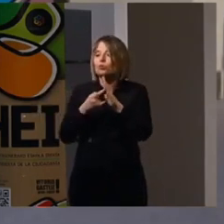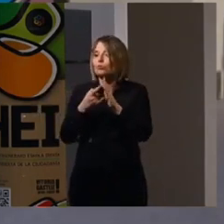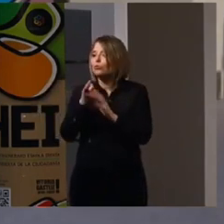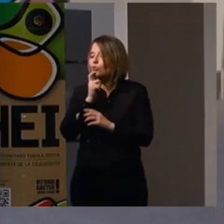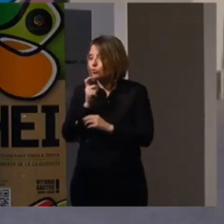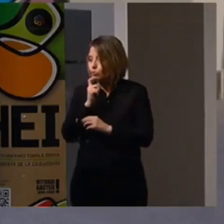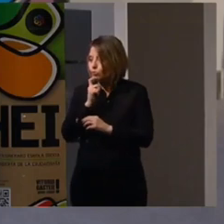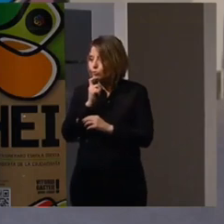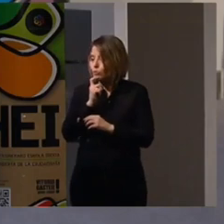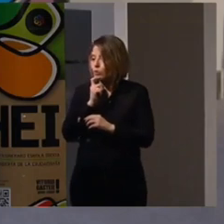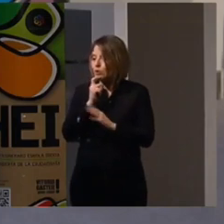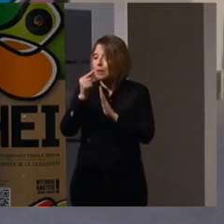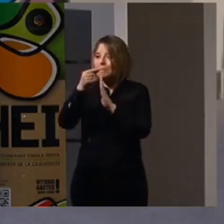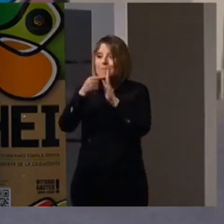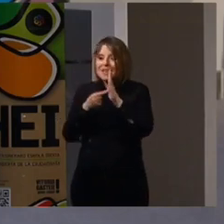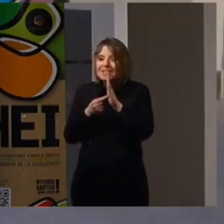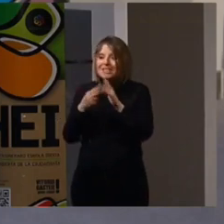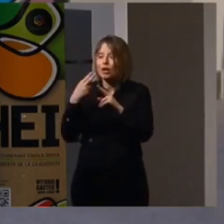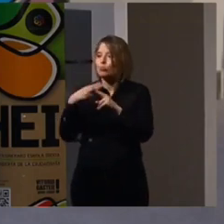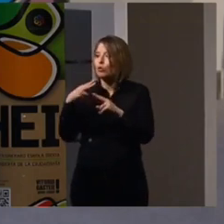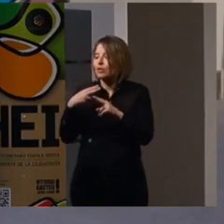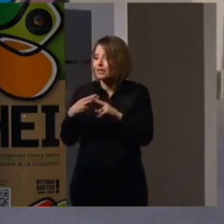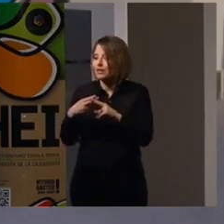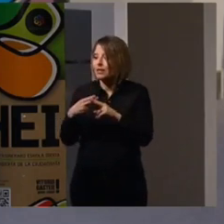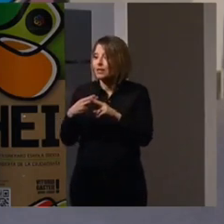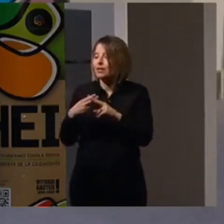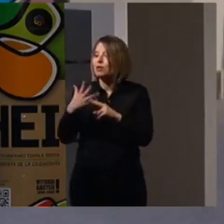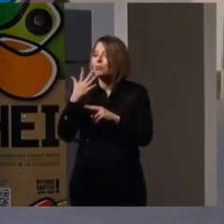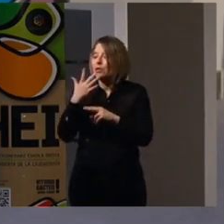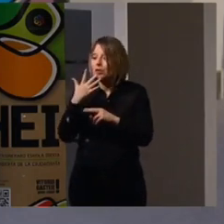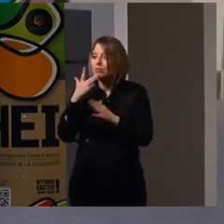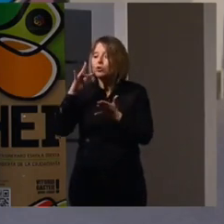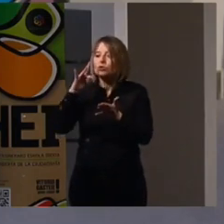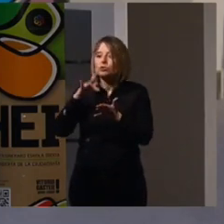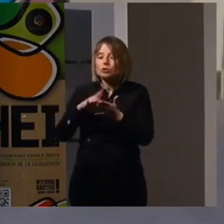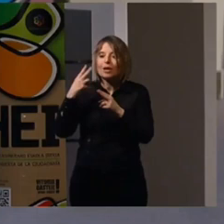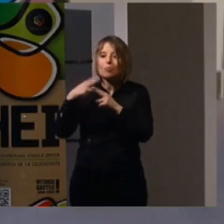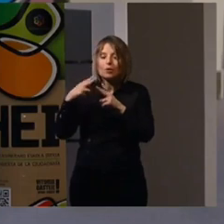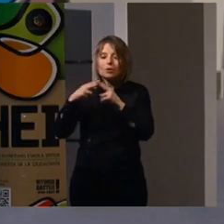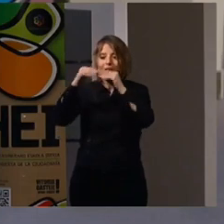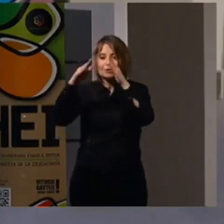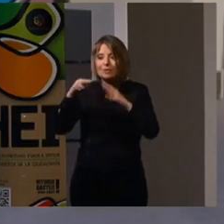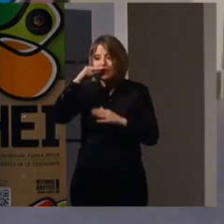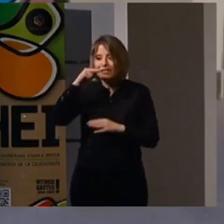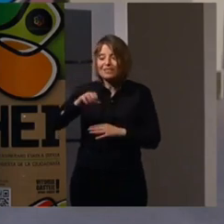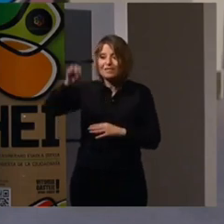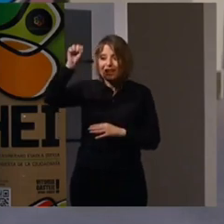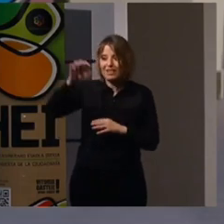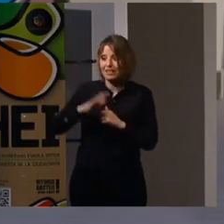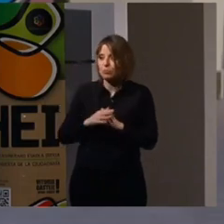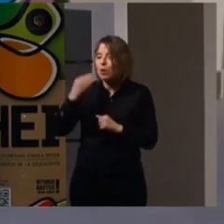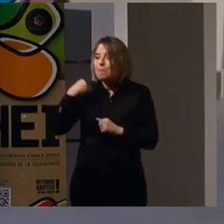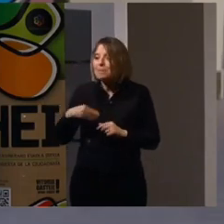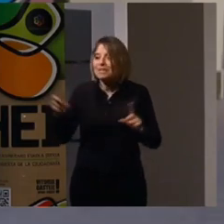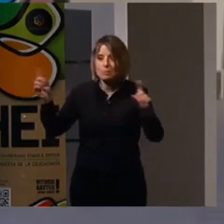con una medida política tan potente como fue las políticas de vivienda del franquismo. No la